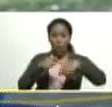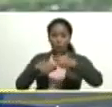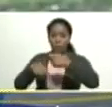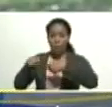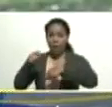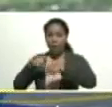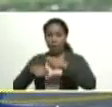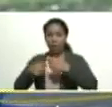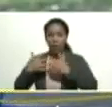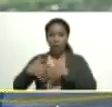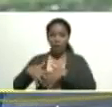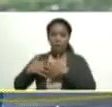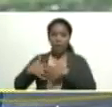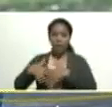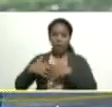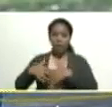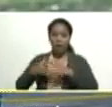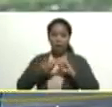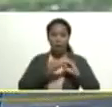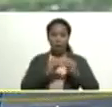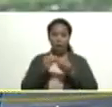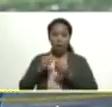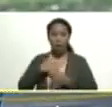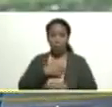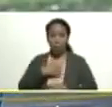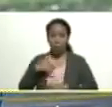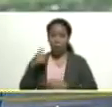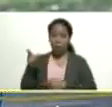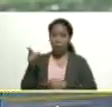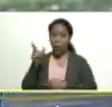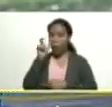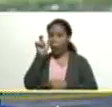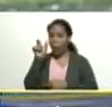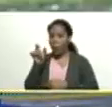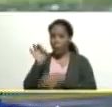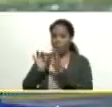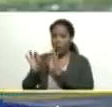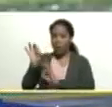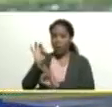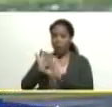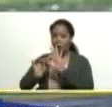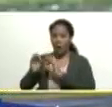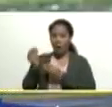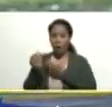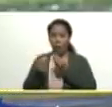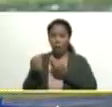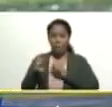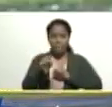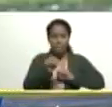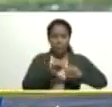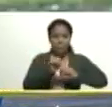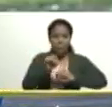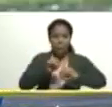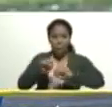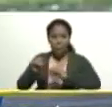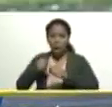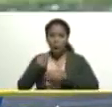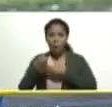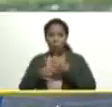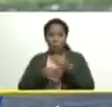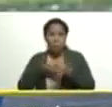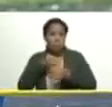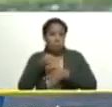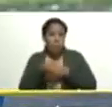sector metalmecánico. Yo quisiera que él compartiera cómo ha sido ese movimiento, cómo se expresa ese